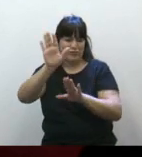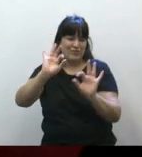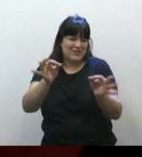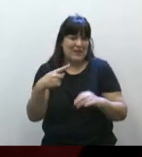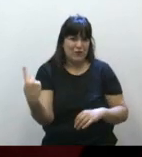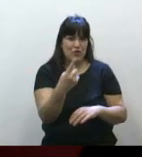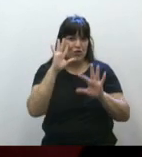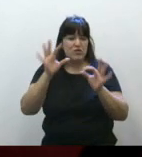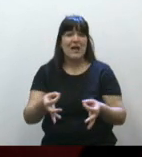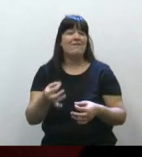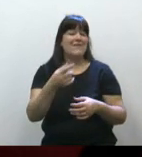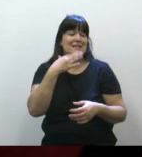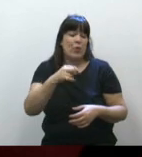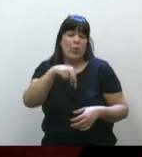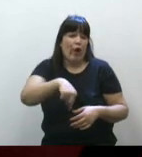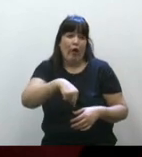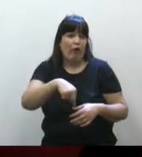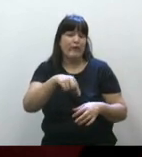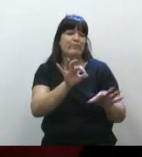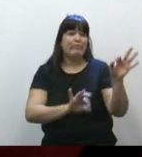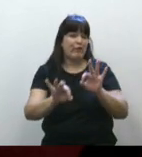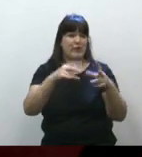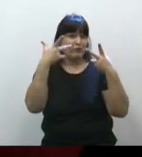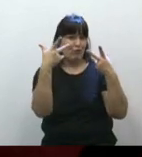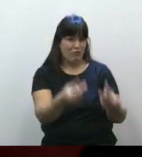y el no seguramente va a ganar esta noche